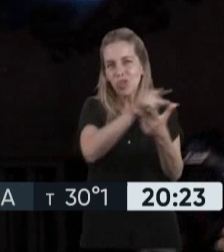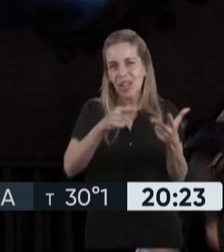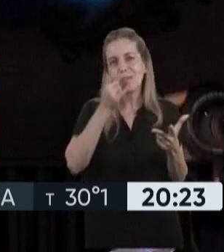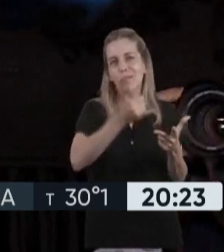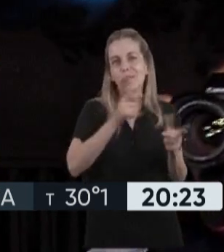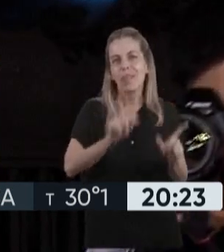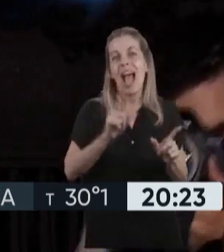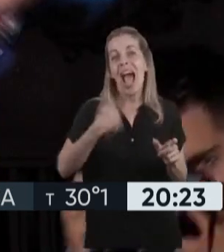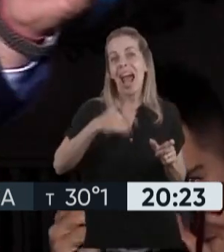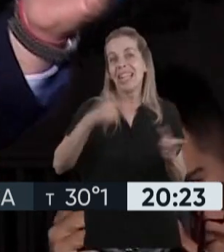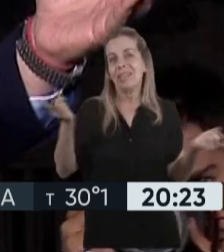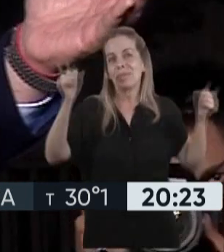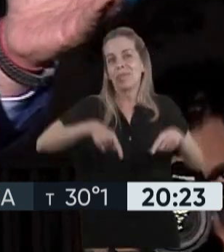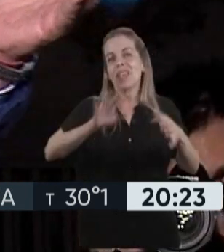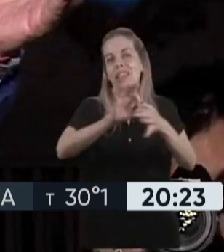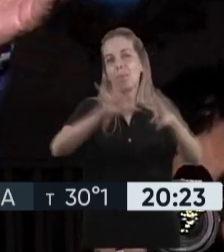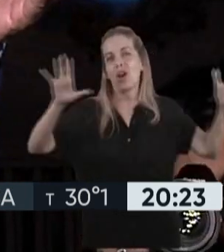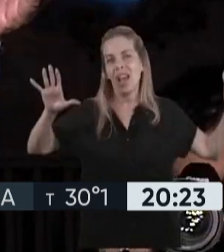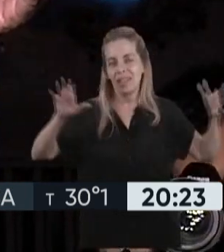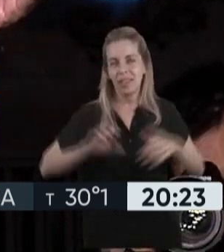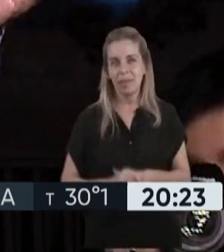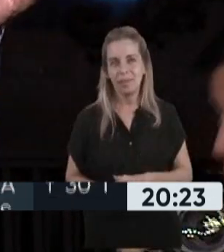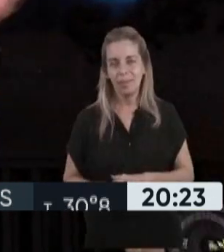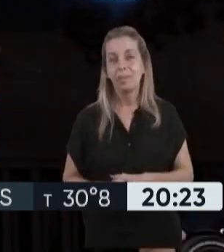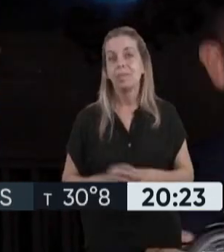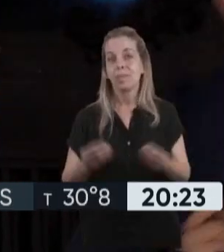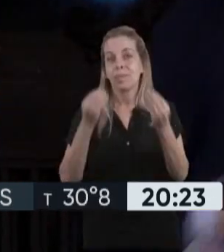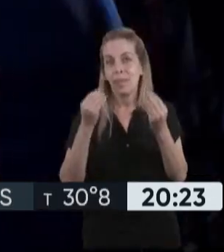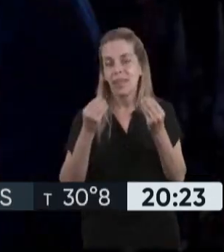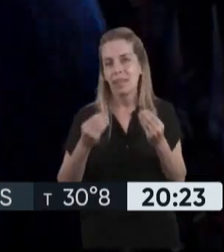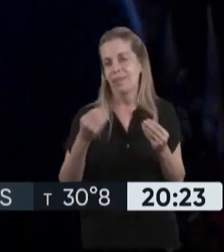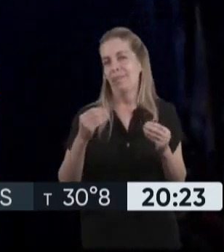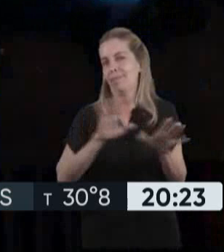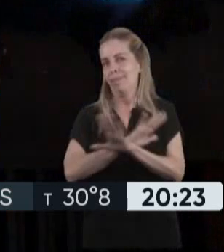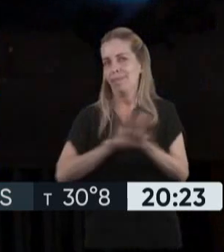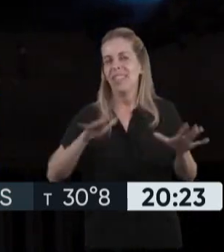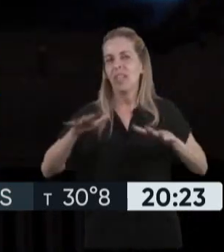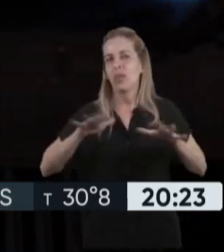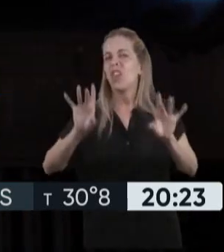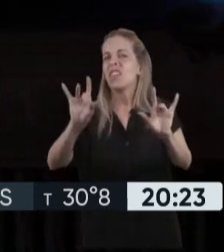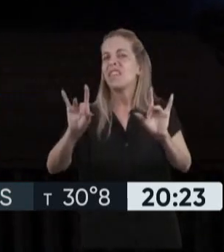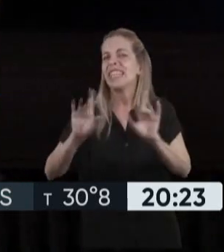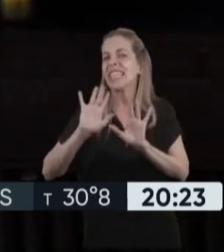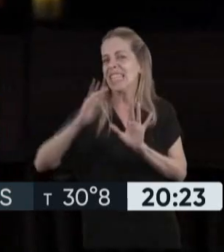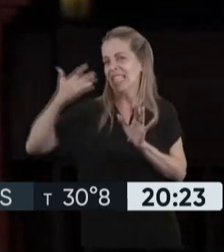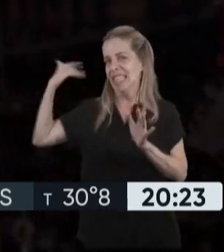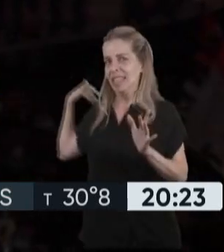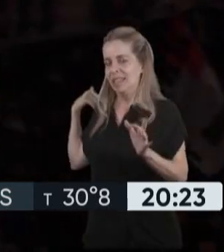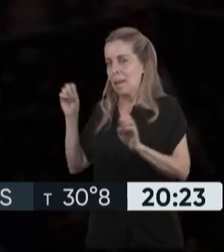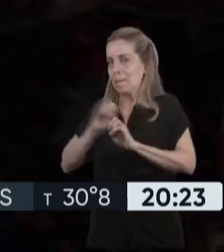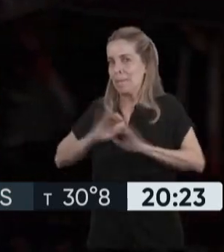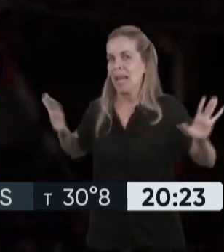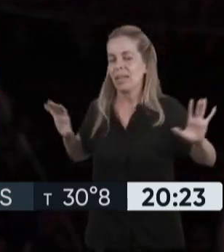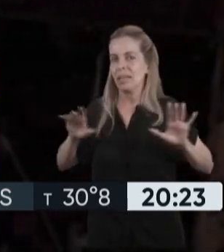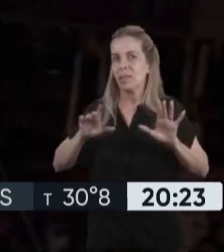Argentina recuperaba la democracia después de la noche más larga que le tocó vivir. La más